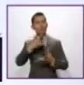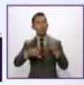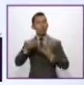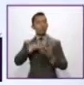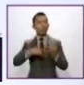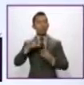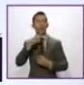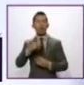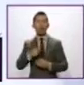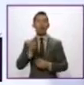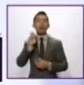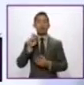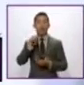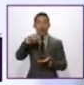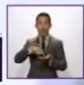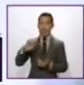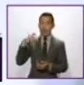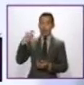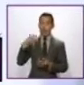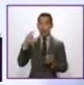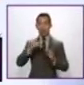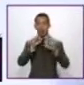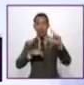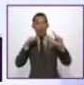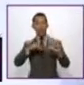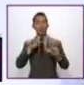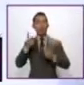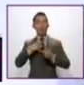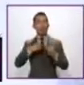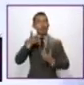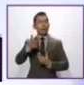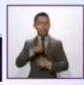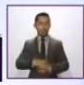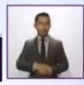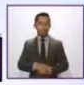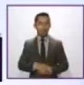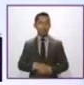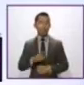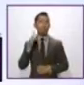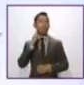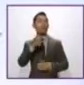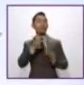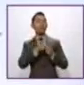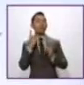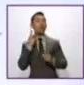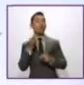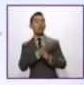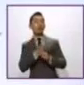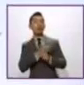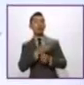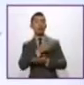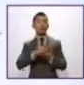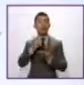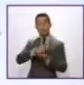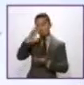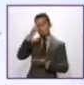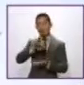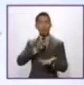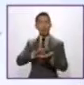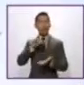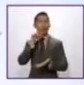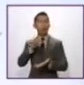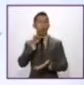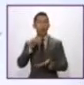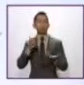ser el epicentro de la economía de nuestro país. Hoy que pues Morena no quiere hacer lo propio en la Ciudad de México. Oportunidades a